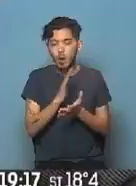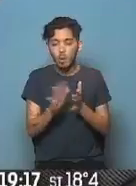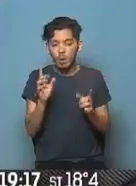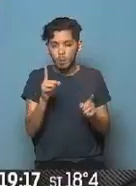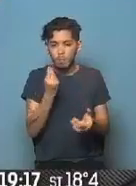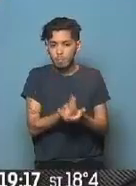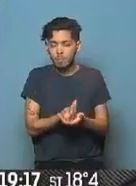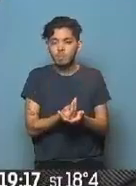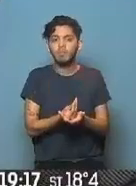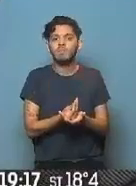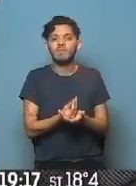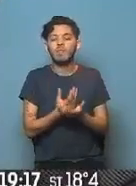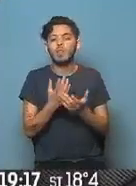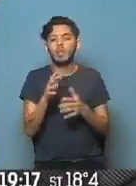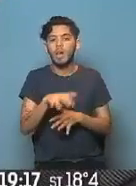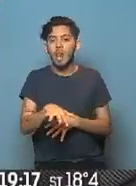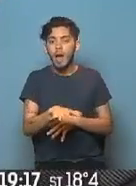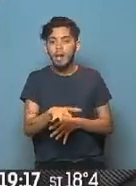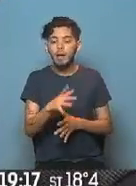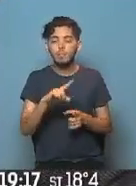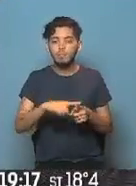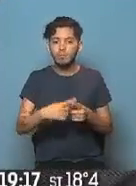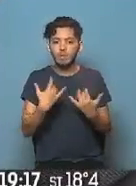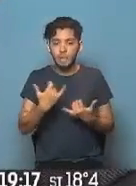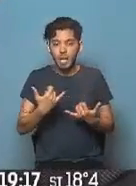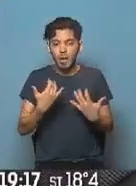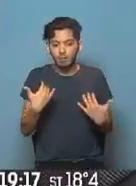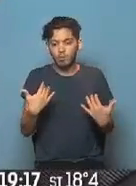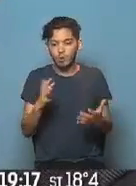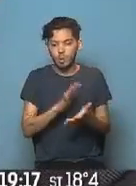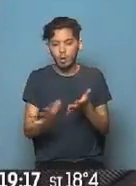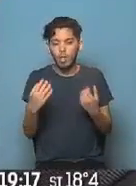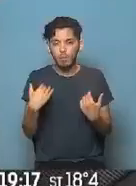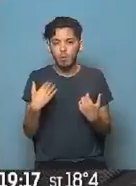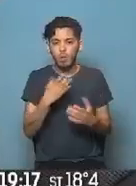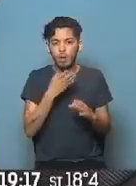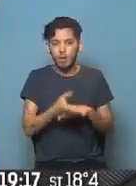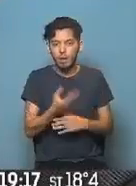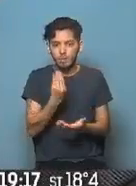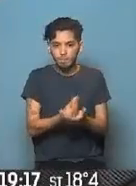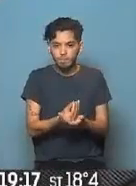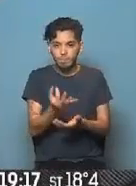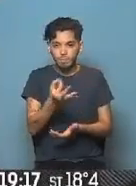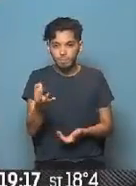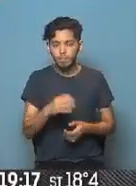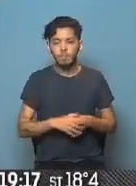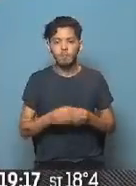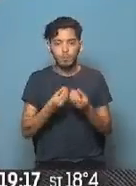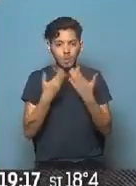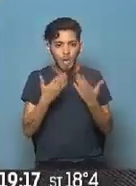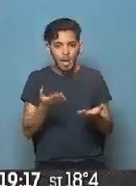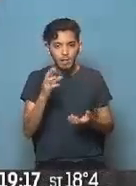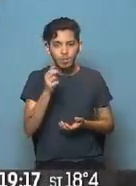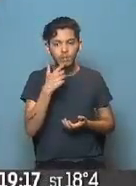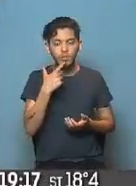candidatura y que el espacio político tenga esta posibilidad de tener esta candidatura, ¿no? Muchísimas gracias, diputado Agustín Rossi.